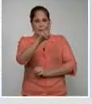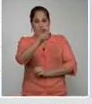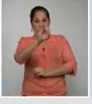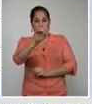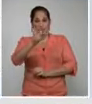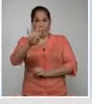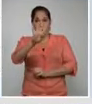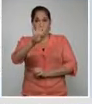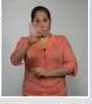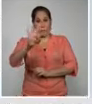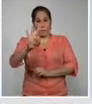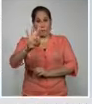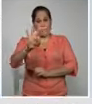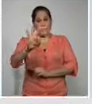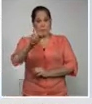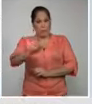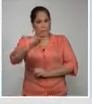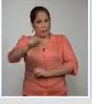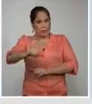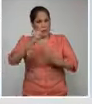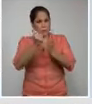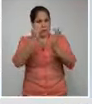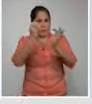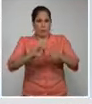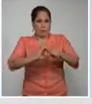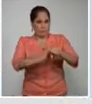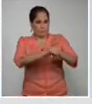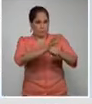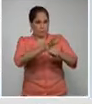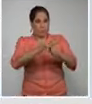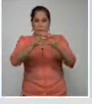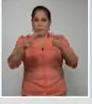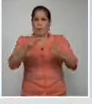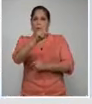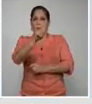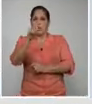22.172.948 de casos confirmados y con más de